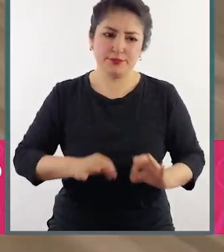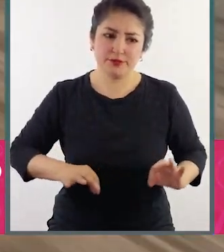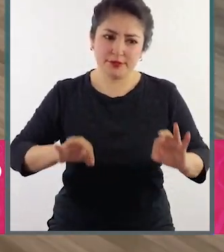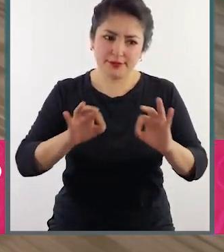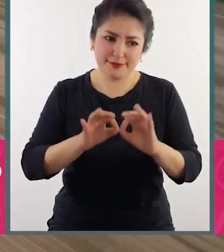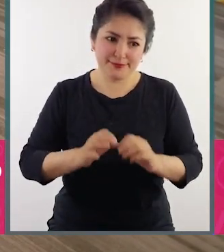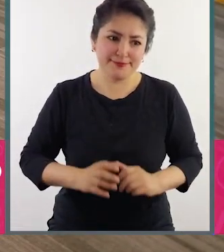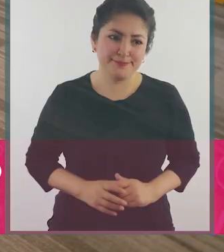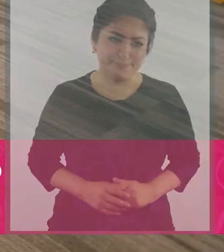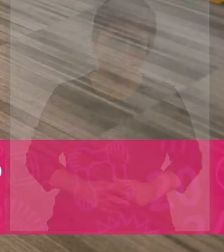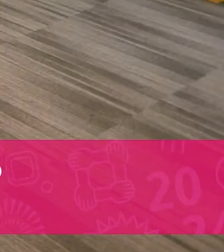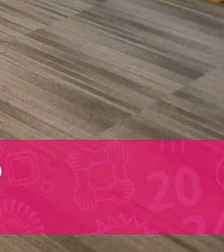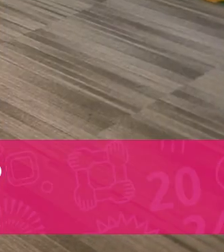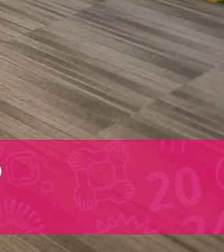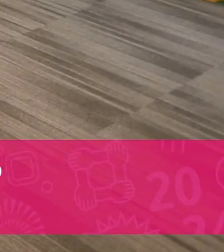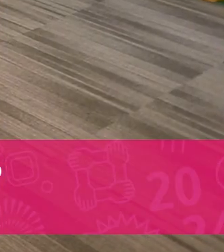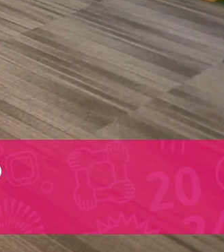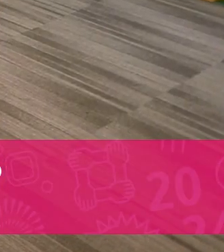humano.